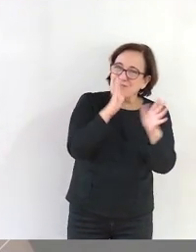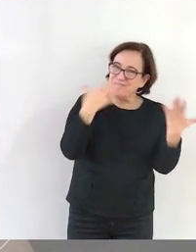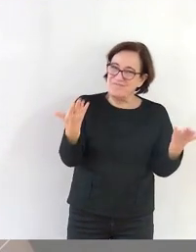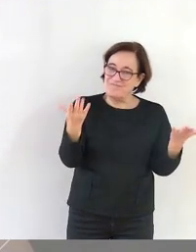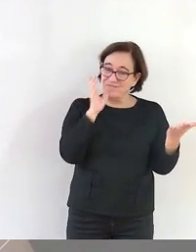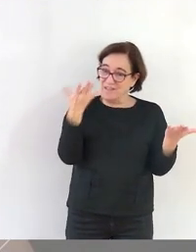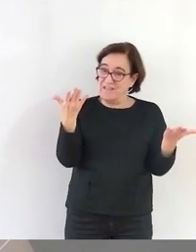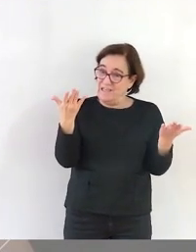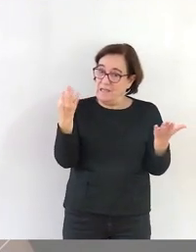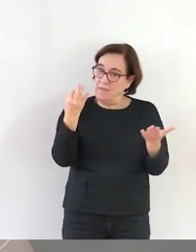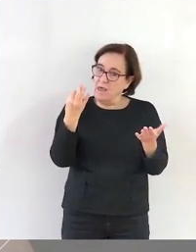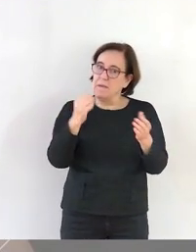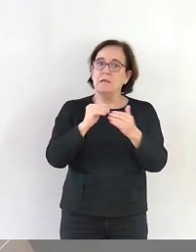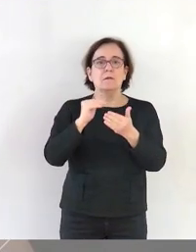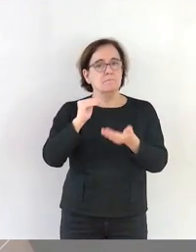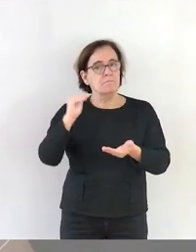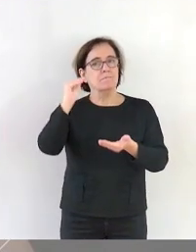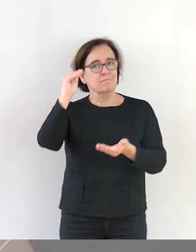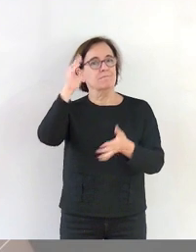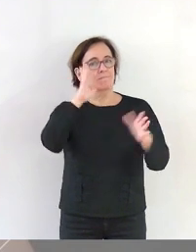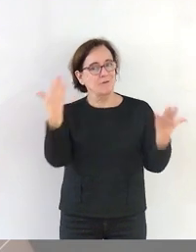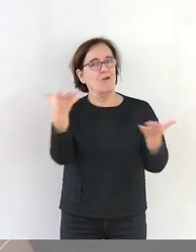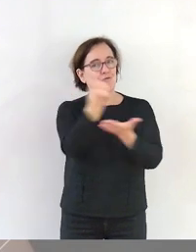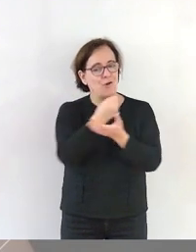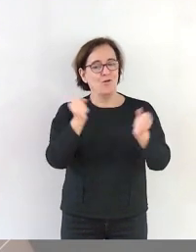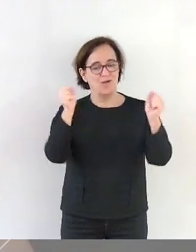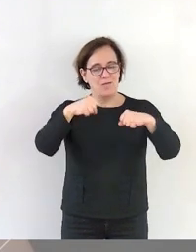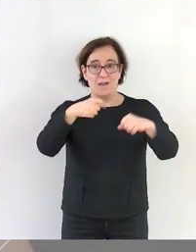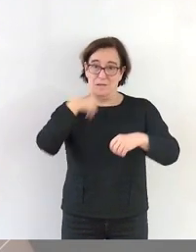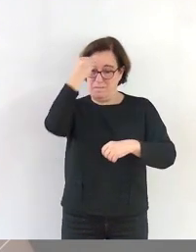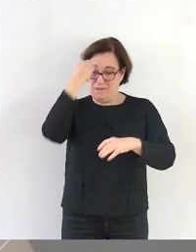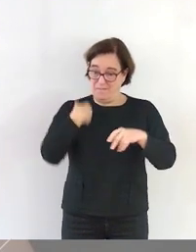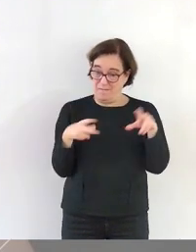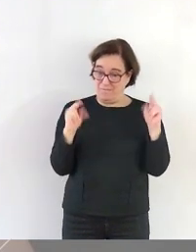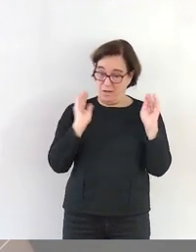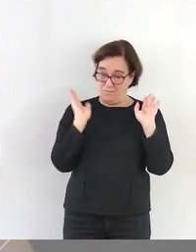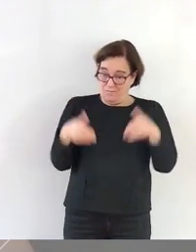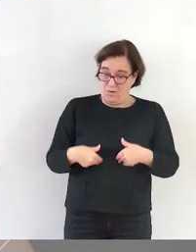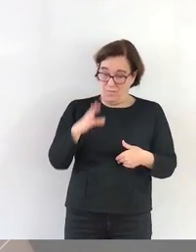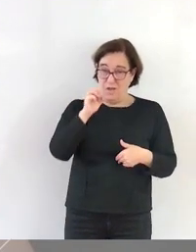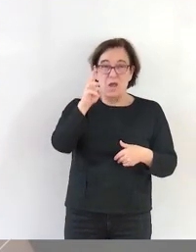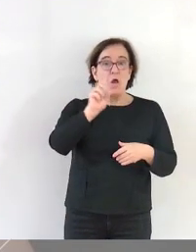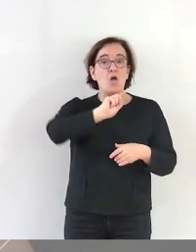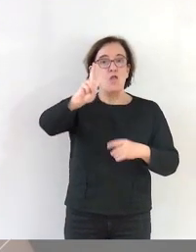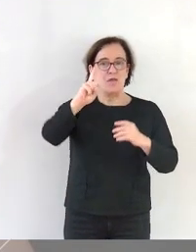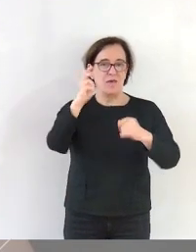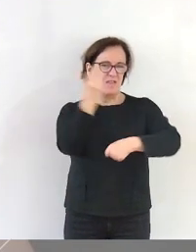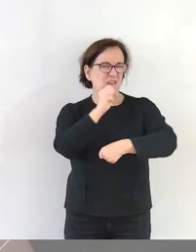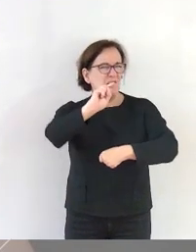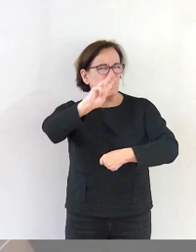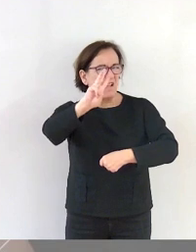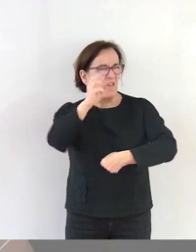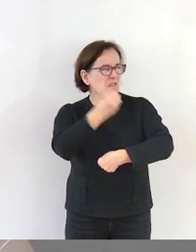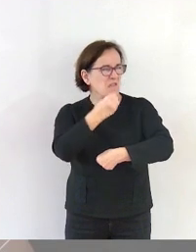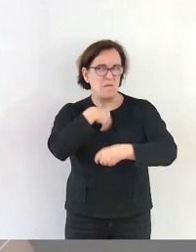esté llenando al ritmo que tiene que llenarse que no es poco entonces yo espero que cuando volvamos de la cop el 12 de diciembre o el 13 si no